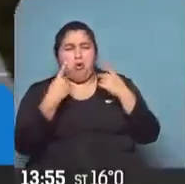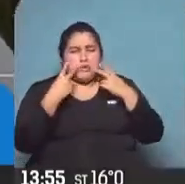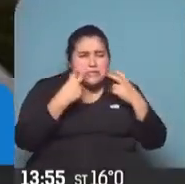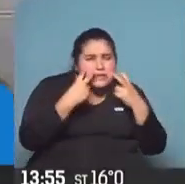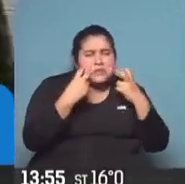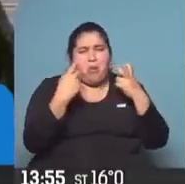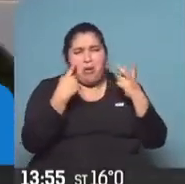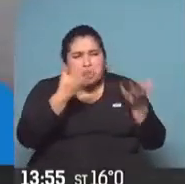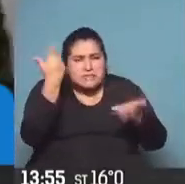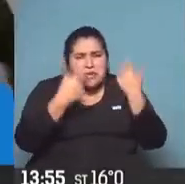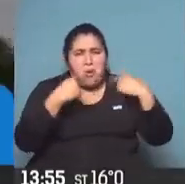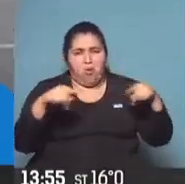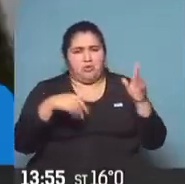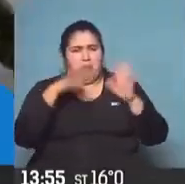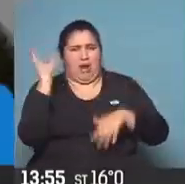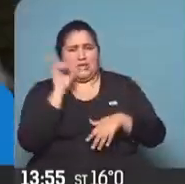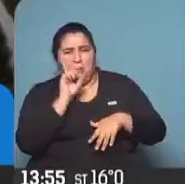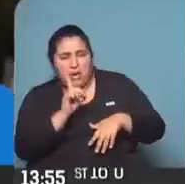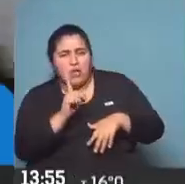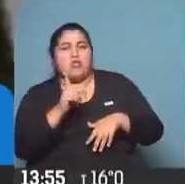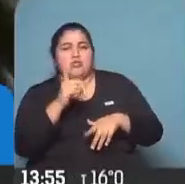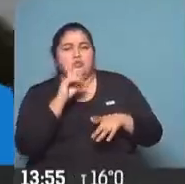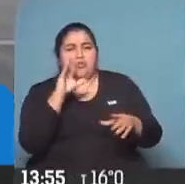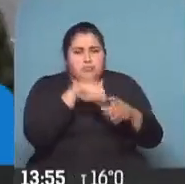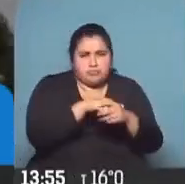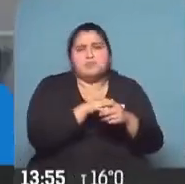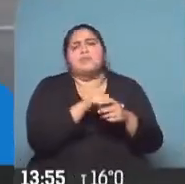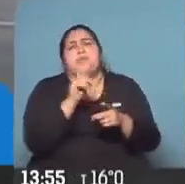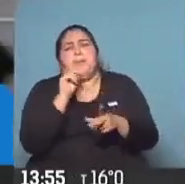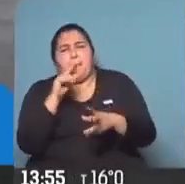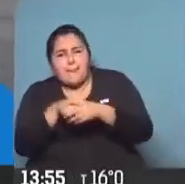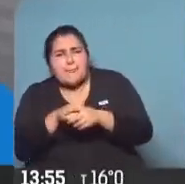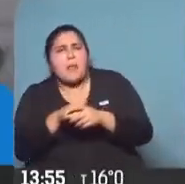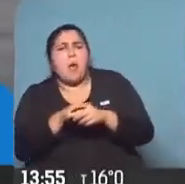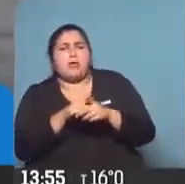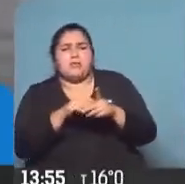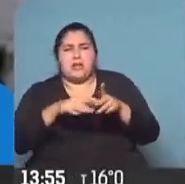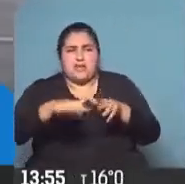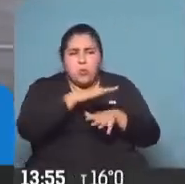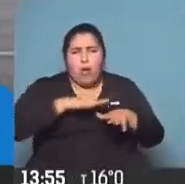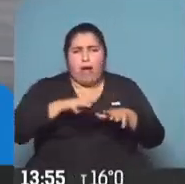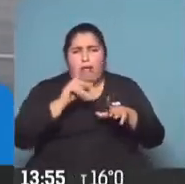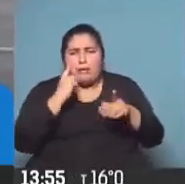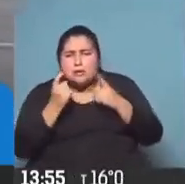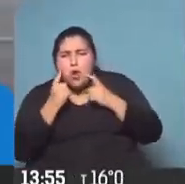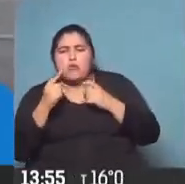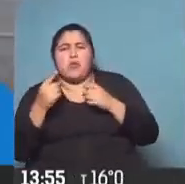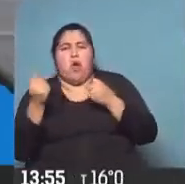baja intensidad de tensiones e limítrofes seguridad y patrullaje